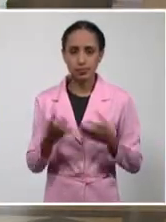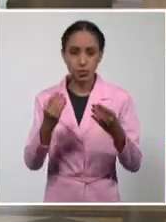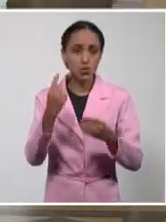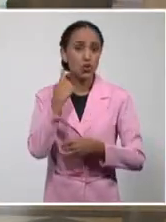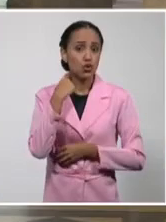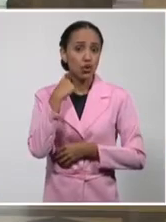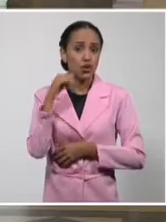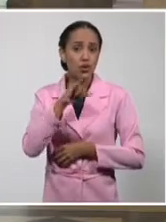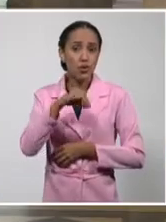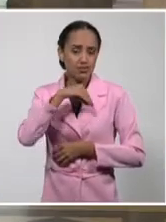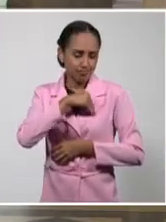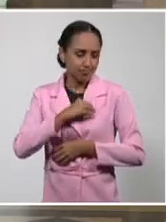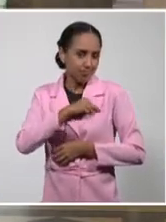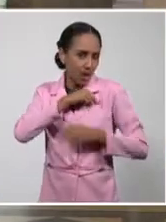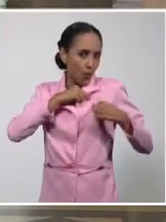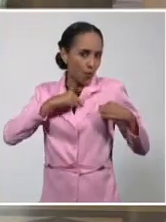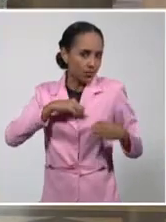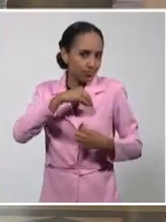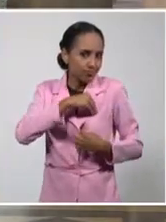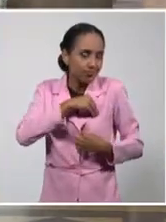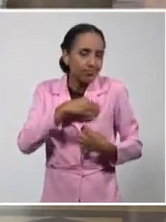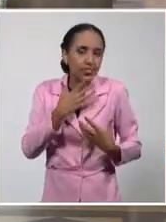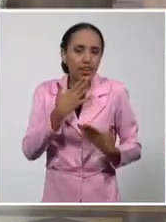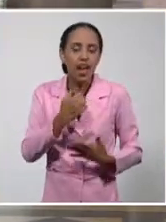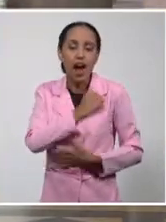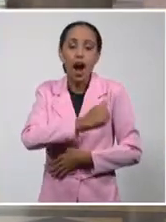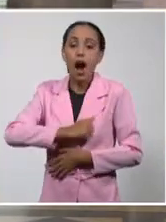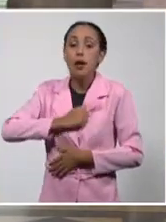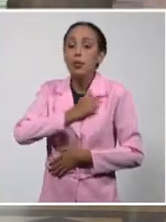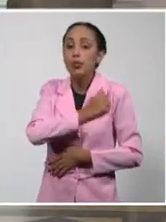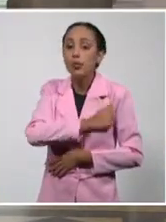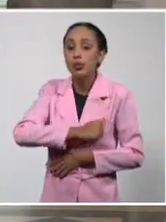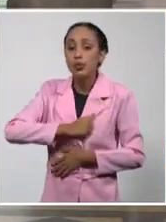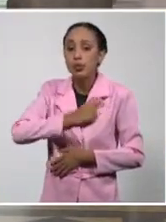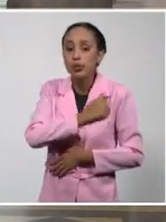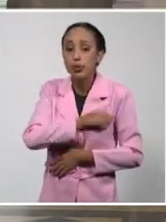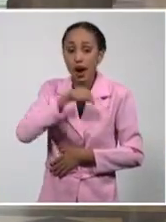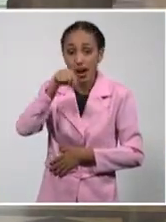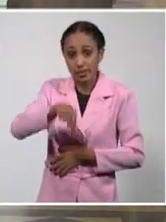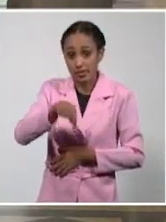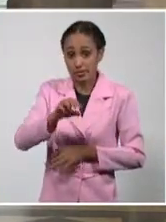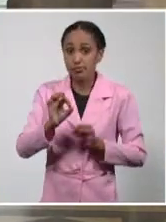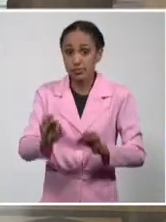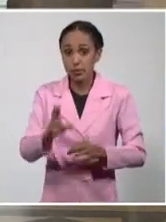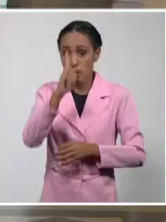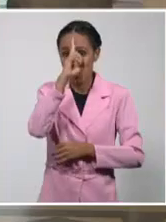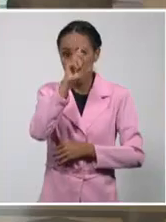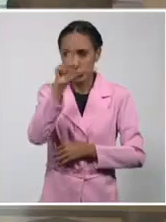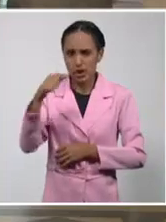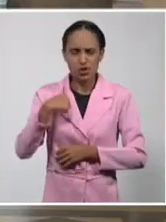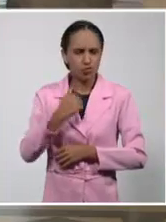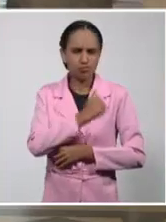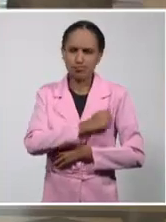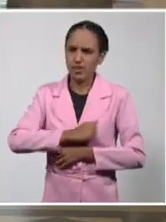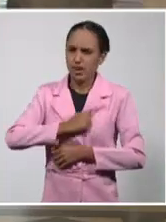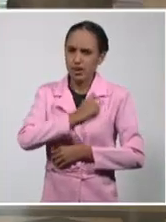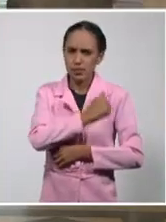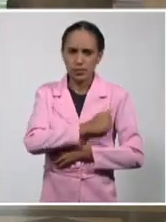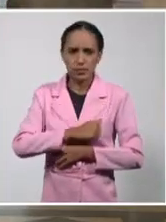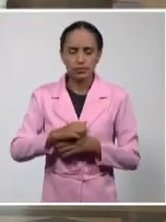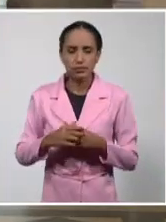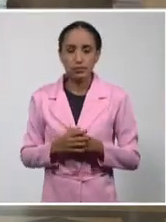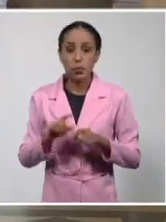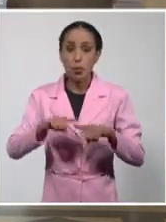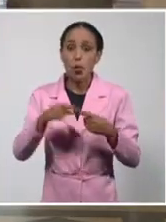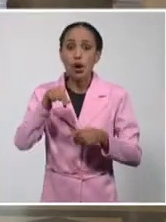de uno, que es el amor a esta institución. Yo la amo, porque he estado